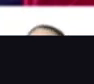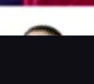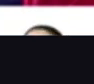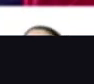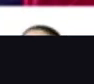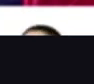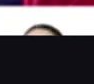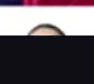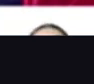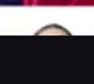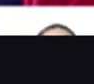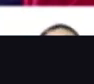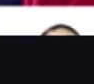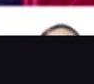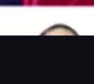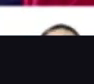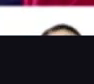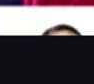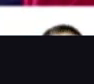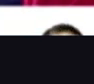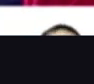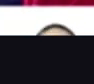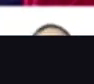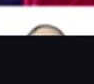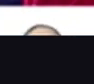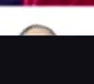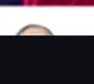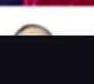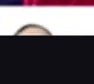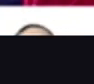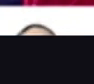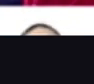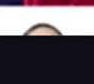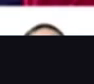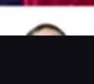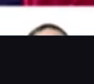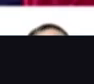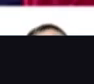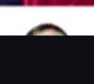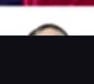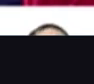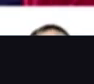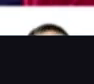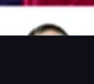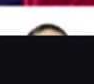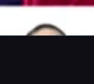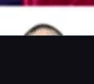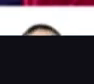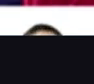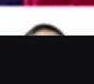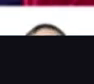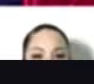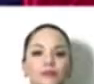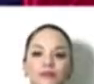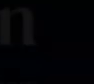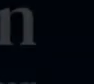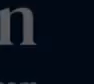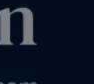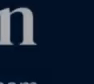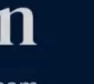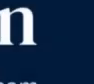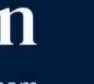por razones obvias, el ministro de Comercio Exterior e Inversión Extranjera, por razones